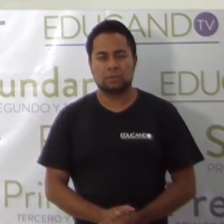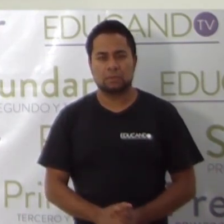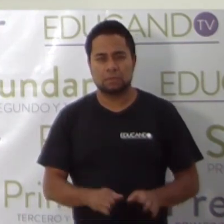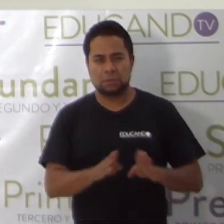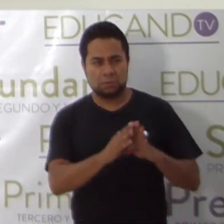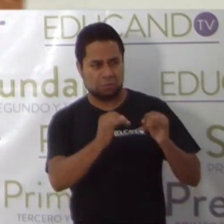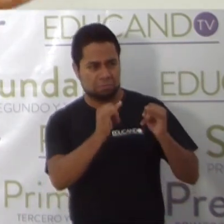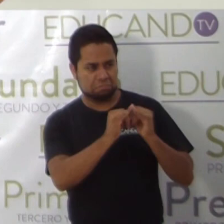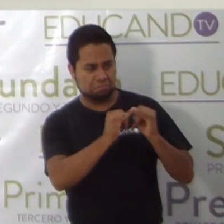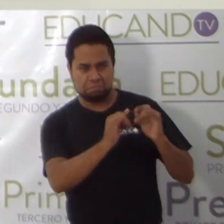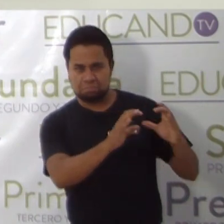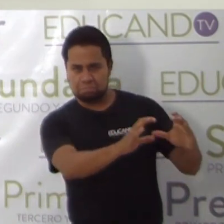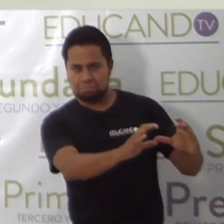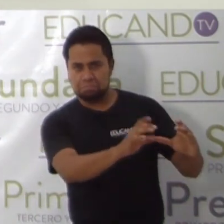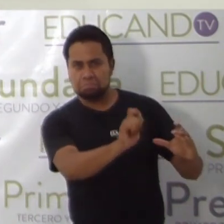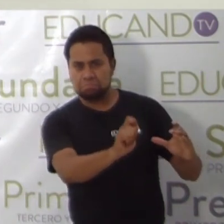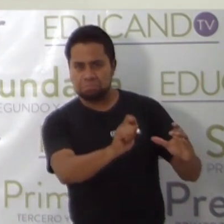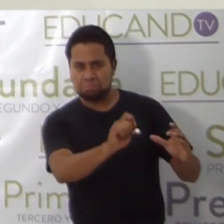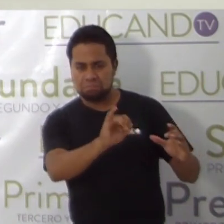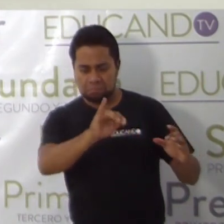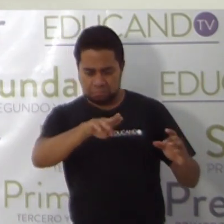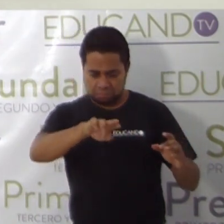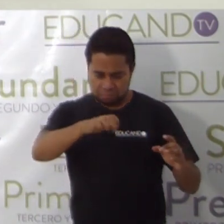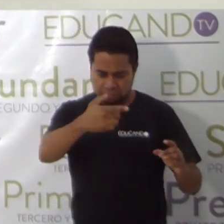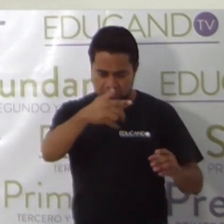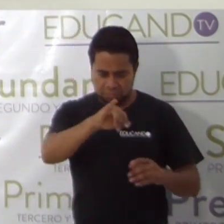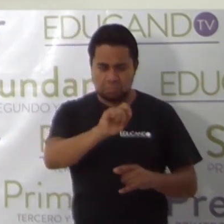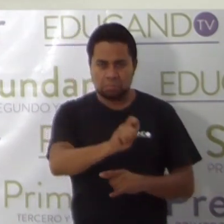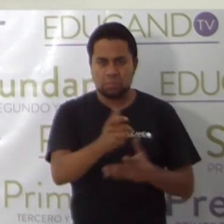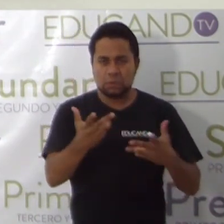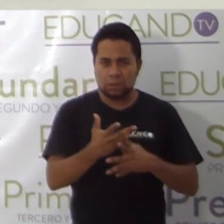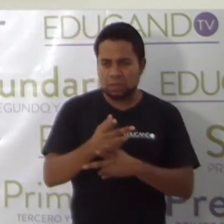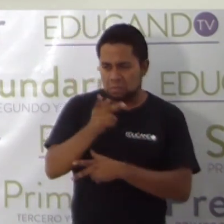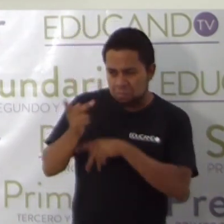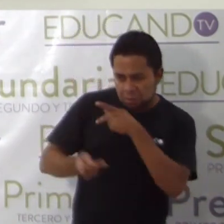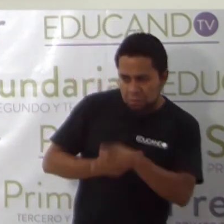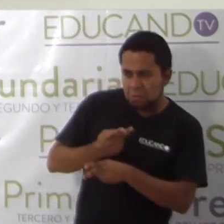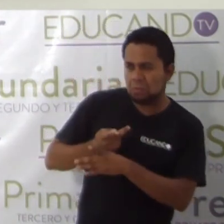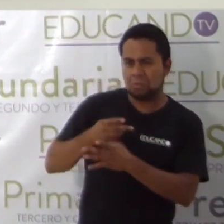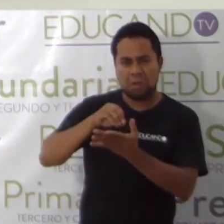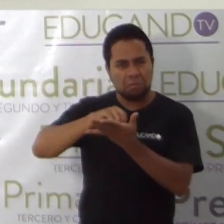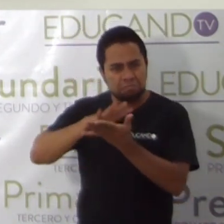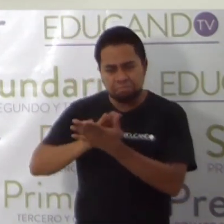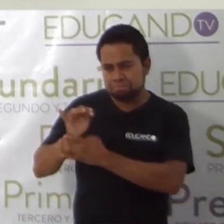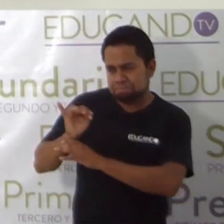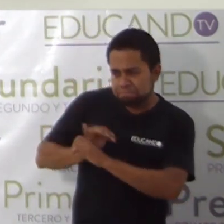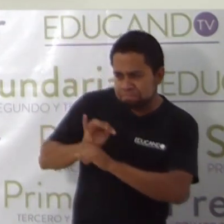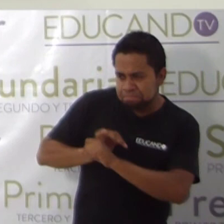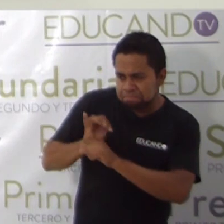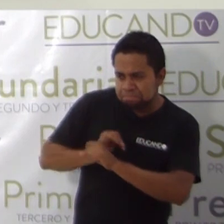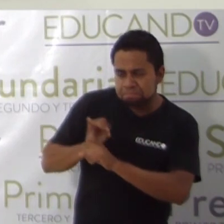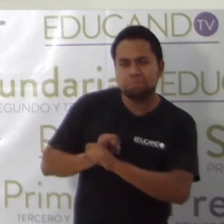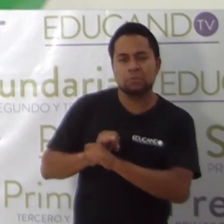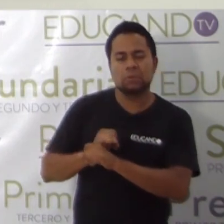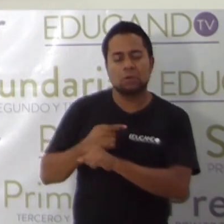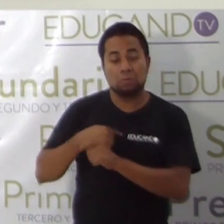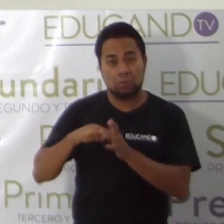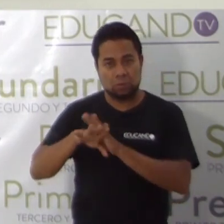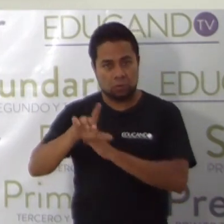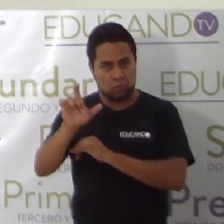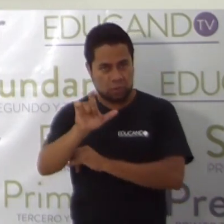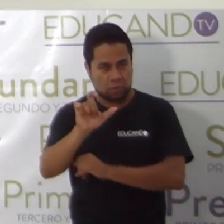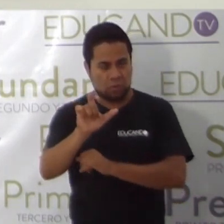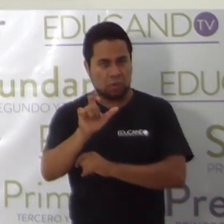Dependencia, digamos, se encarga precisamente de hacer los censos, de recoger información. Por ejemplo, a mí me llamó la atención cuando